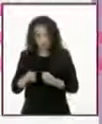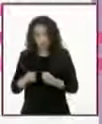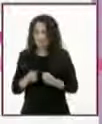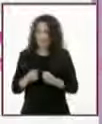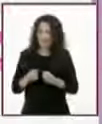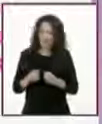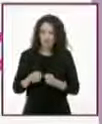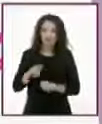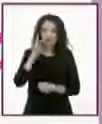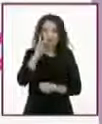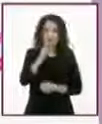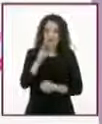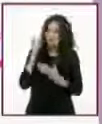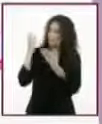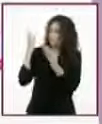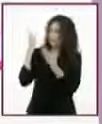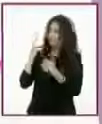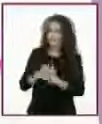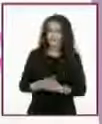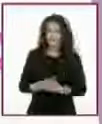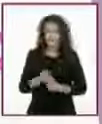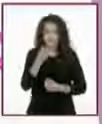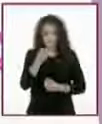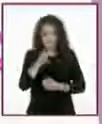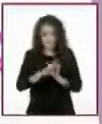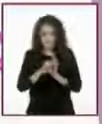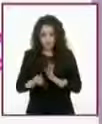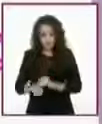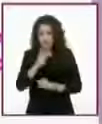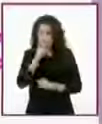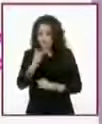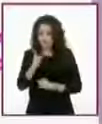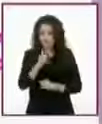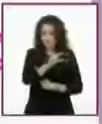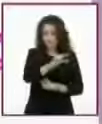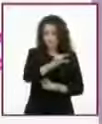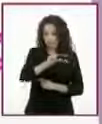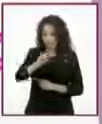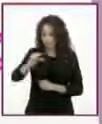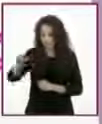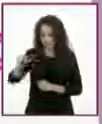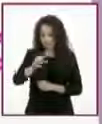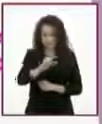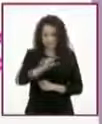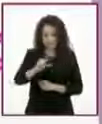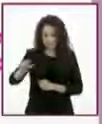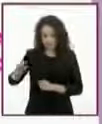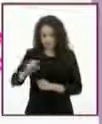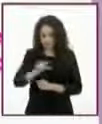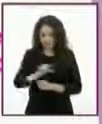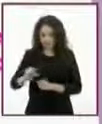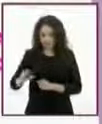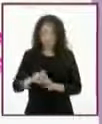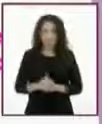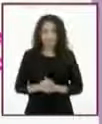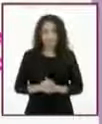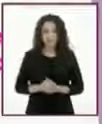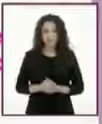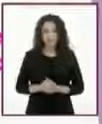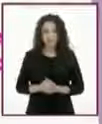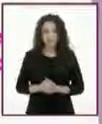carta del ejemplo supone que la persona destinataria no recibió la carta anterior, aunque no lo sabe con